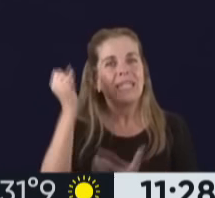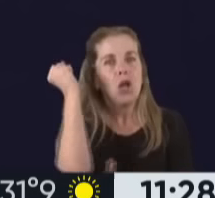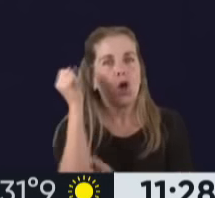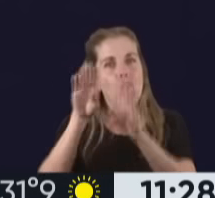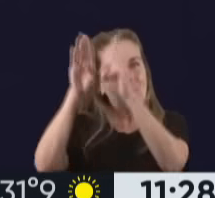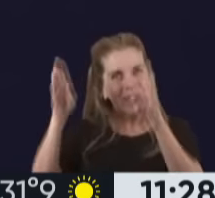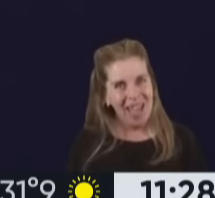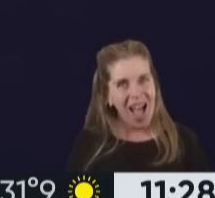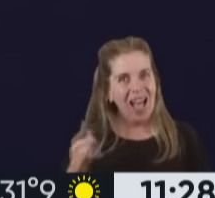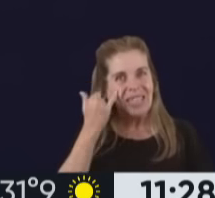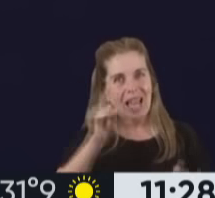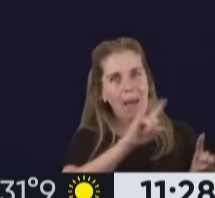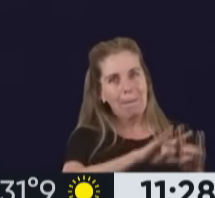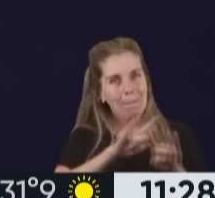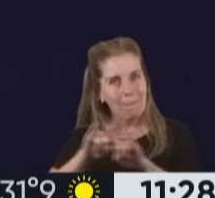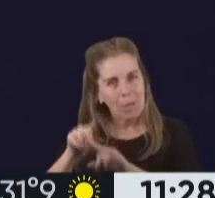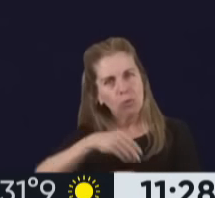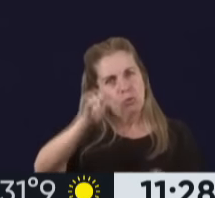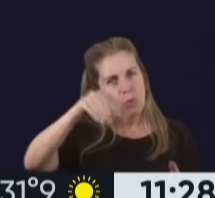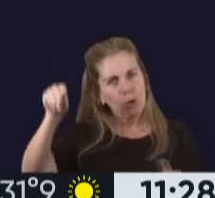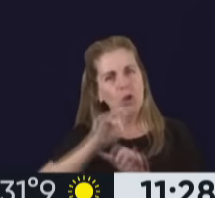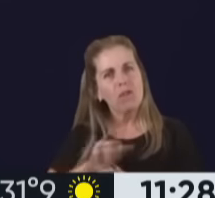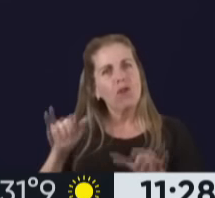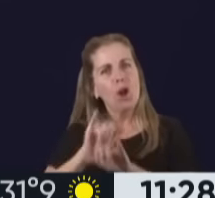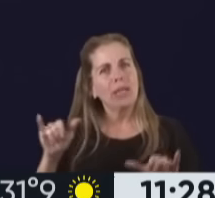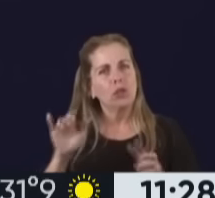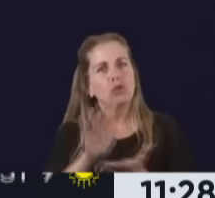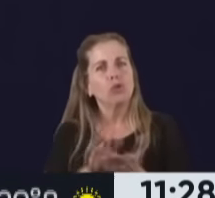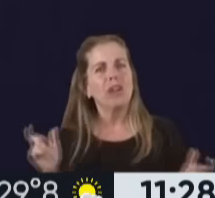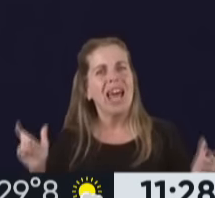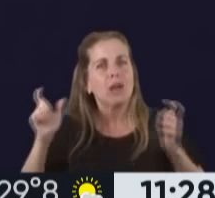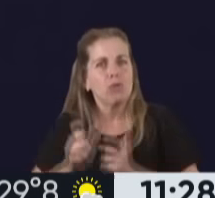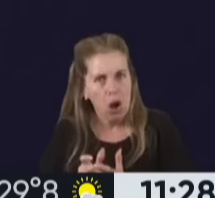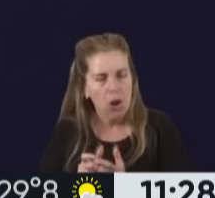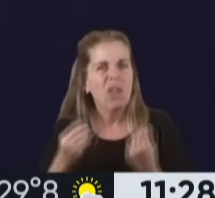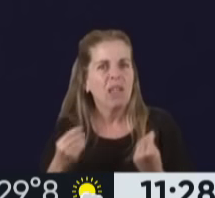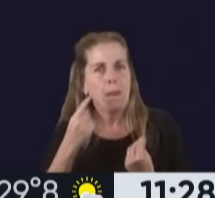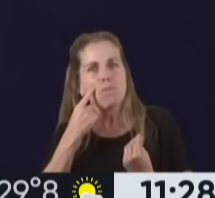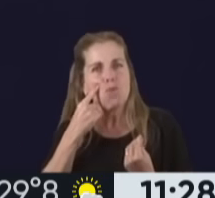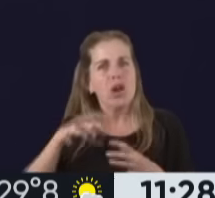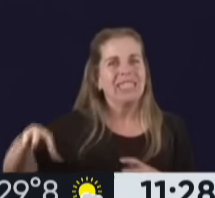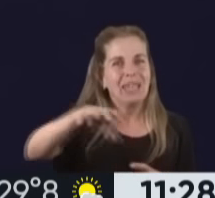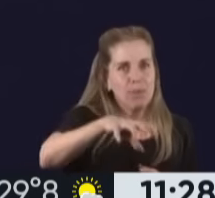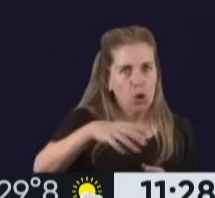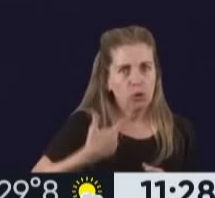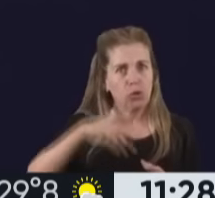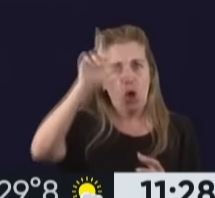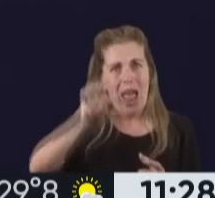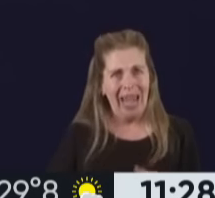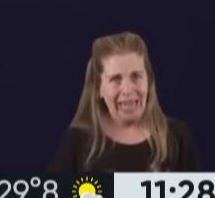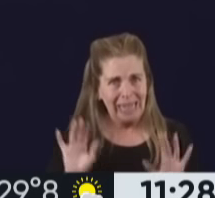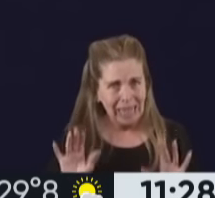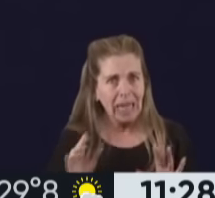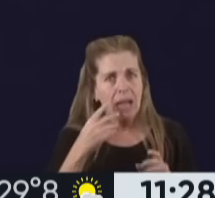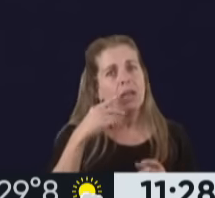portal de transparencia tributaria municipal, una herramienta que reúne información tributaria de los municipios de todo el país. Para quien todavía